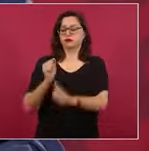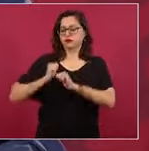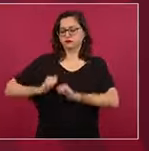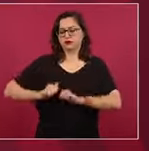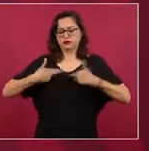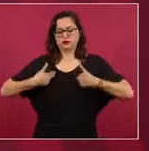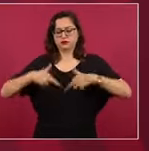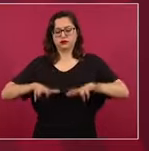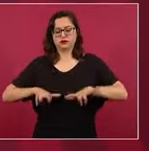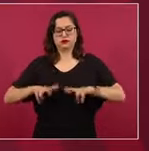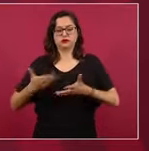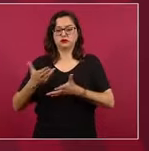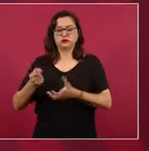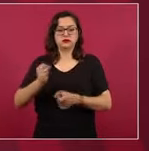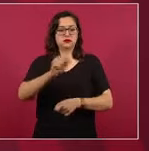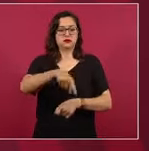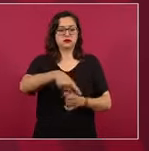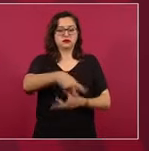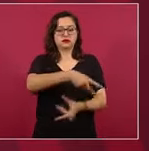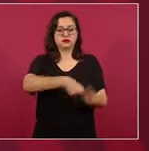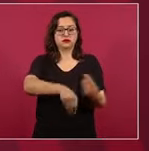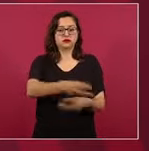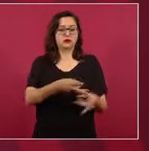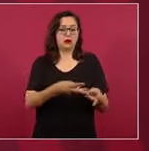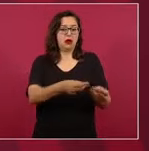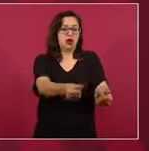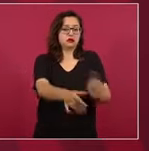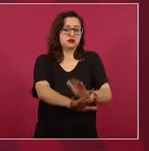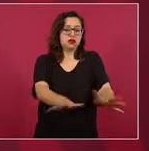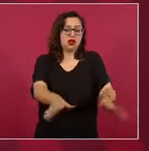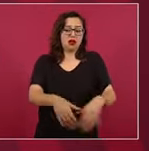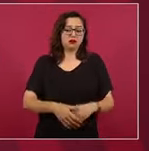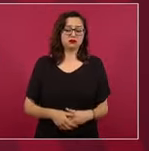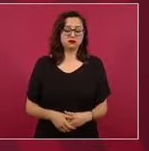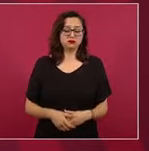en el mismo gobierno municipal,